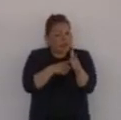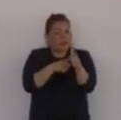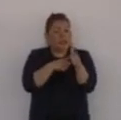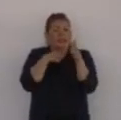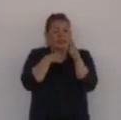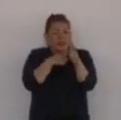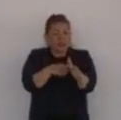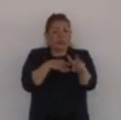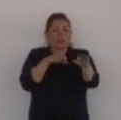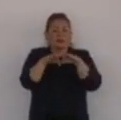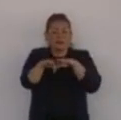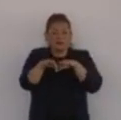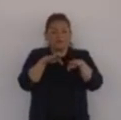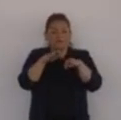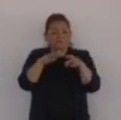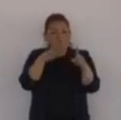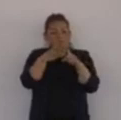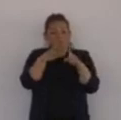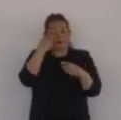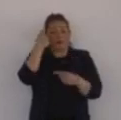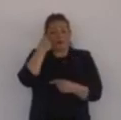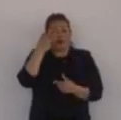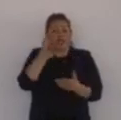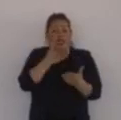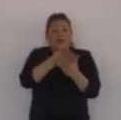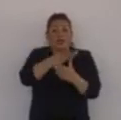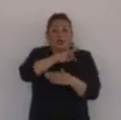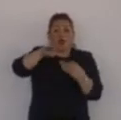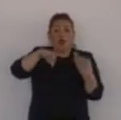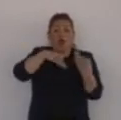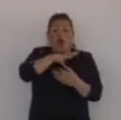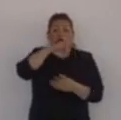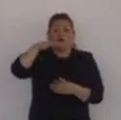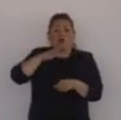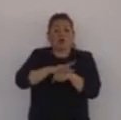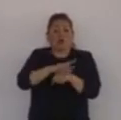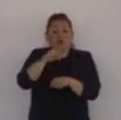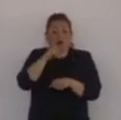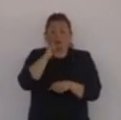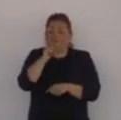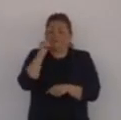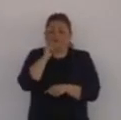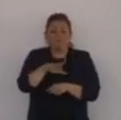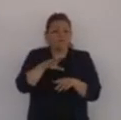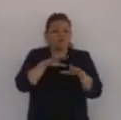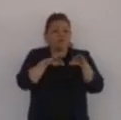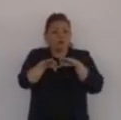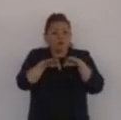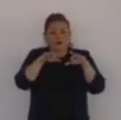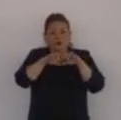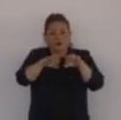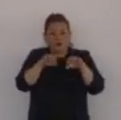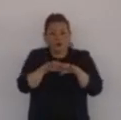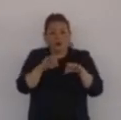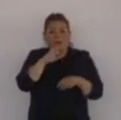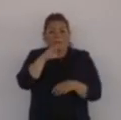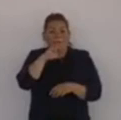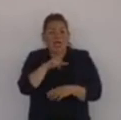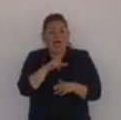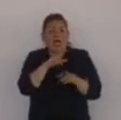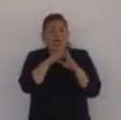de llevar esta pensión a todos los adultos mayores. Y siempre trabajar en equipo nos va a dar